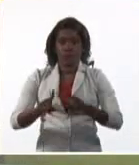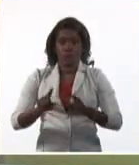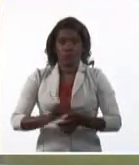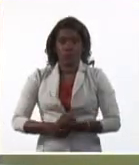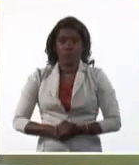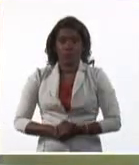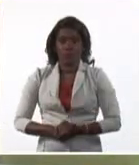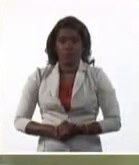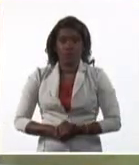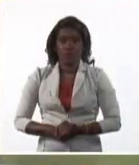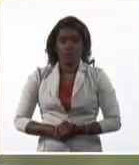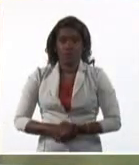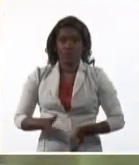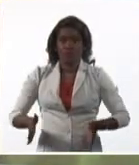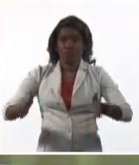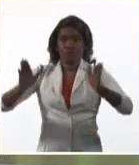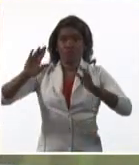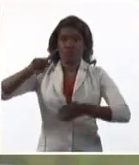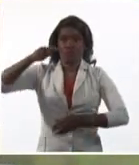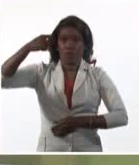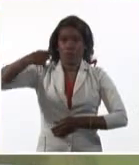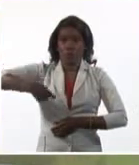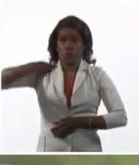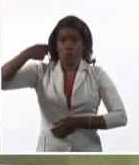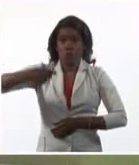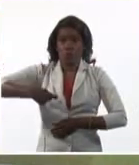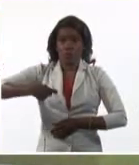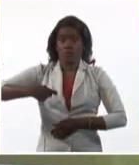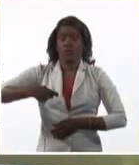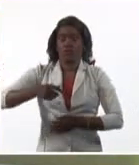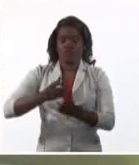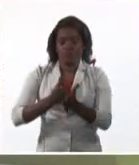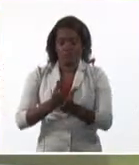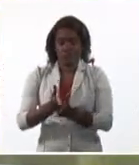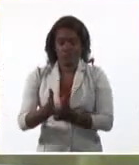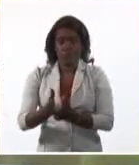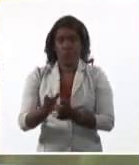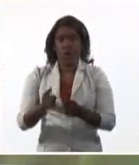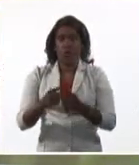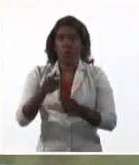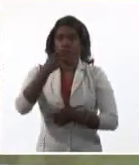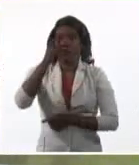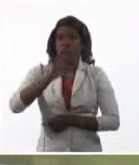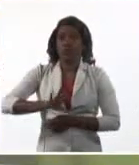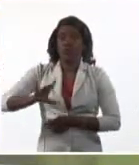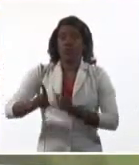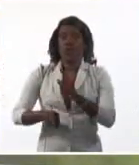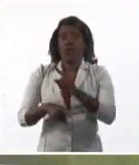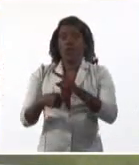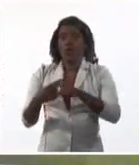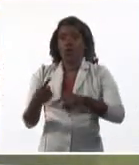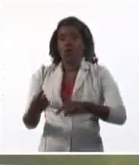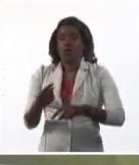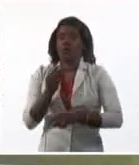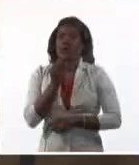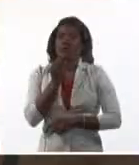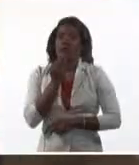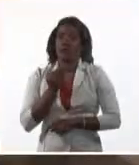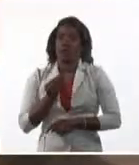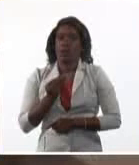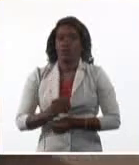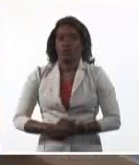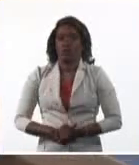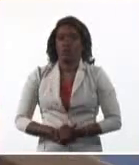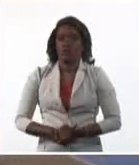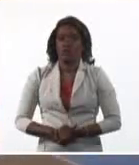Justicia continúa este viernes la audiencia del caso por genocidio presentado por Sudáfrica contra Israel por su guerra contra los civiles palestinos.